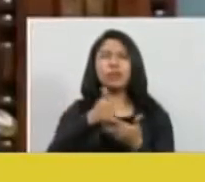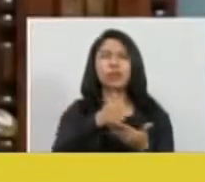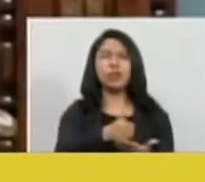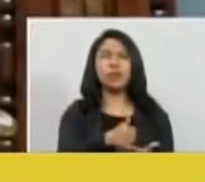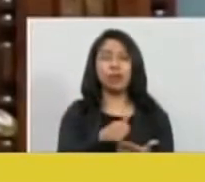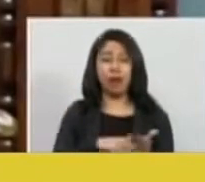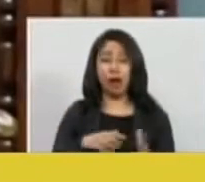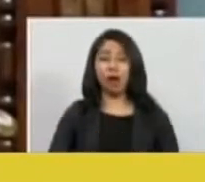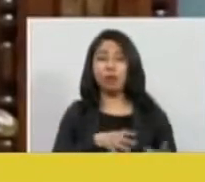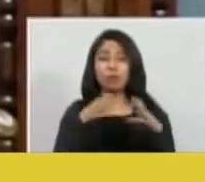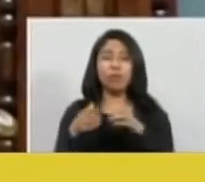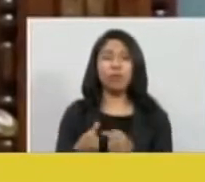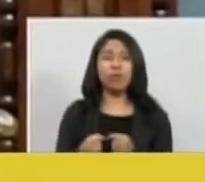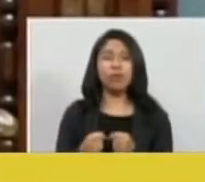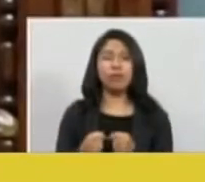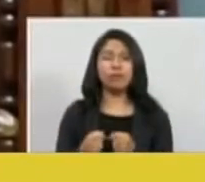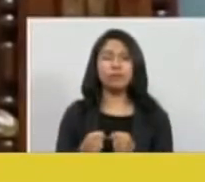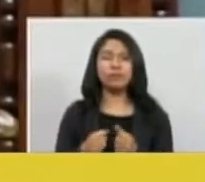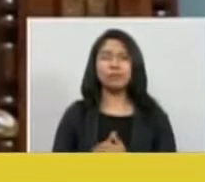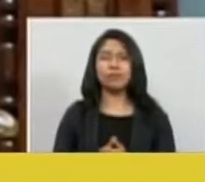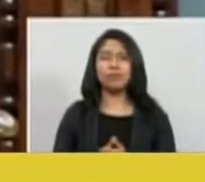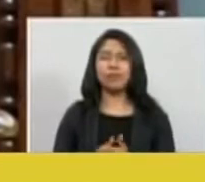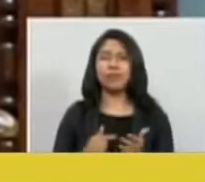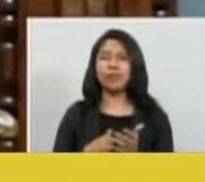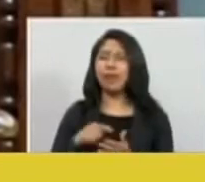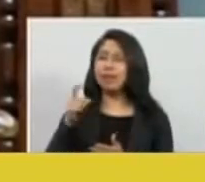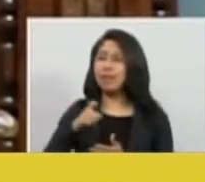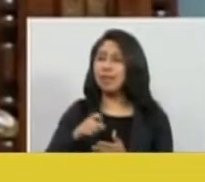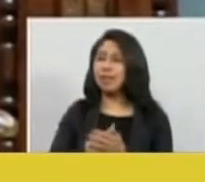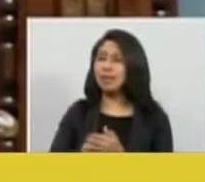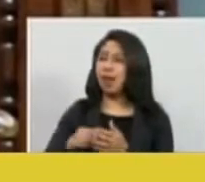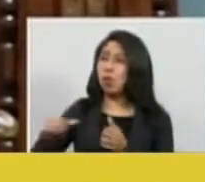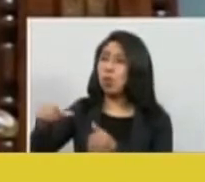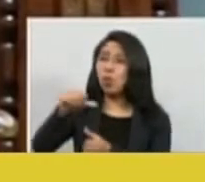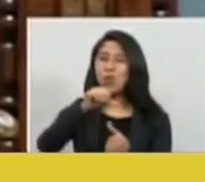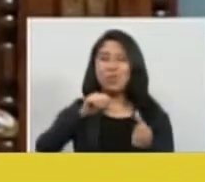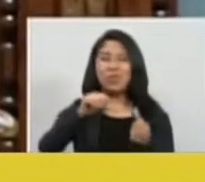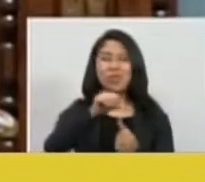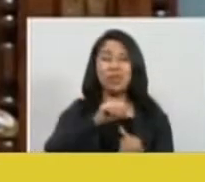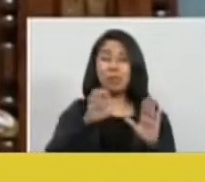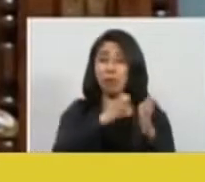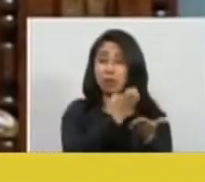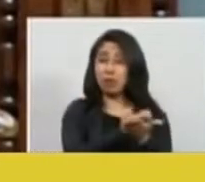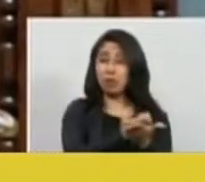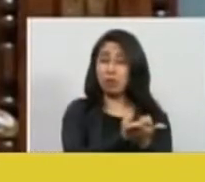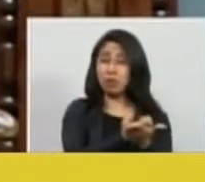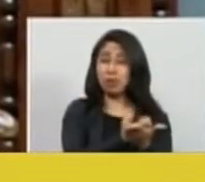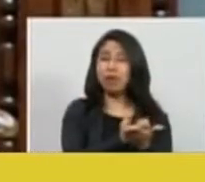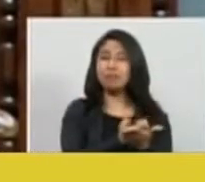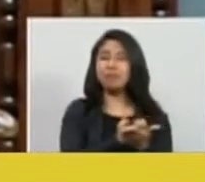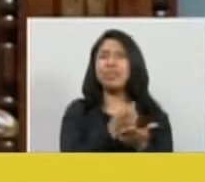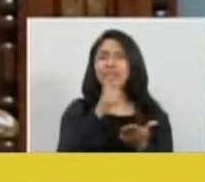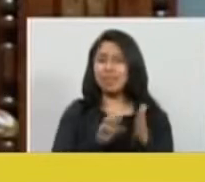El poder tiene que circular. El poder, así como la economía, se tiene